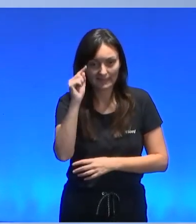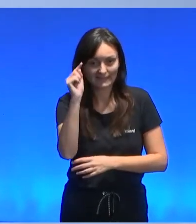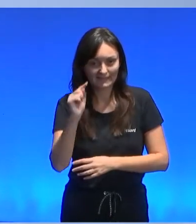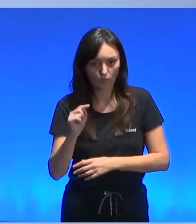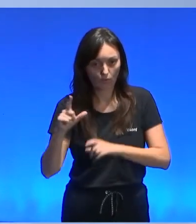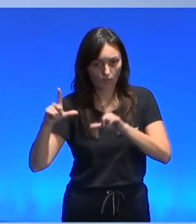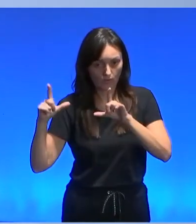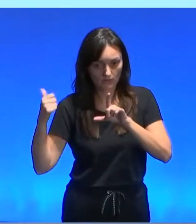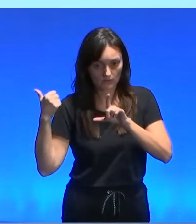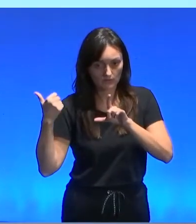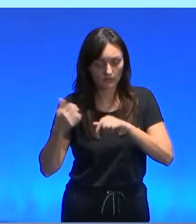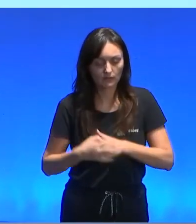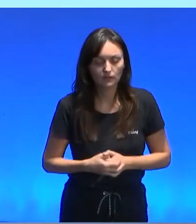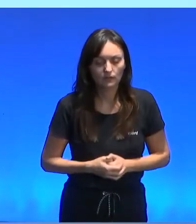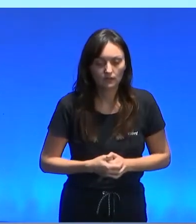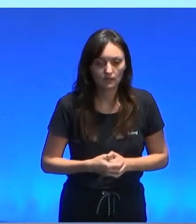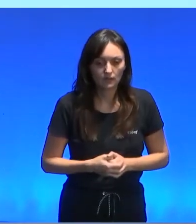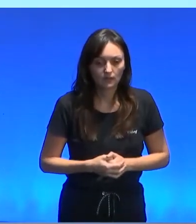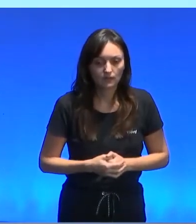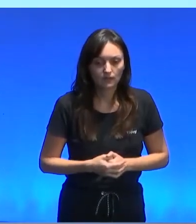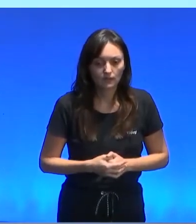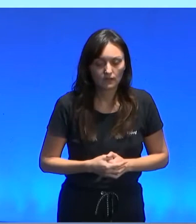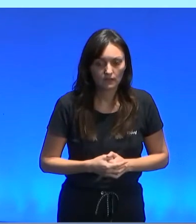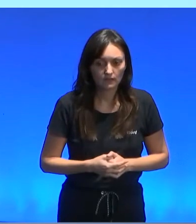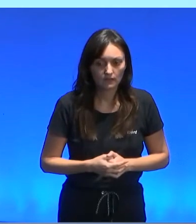espalda es